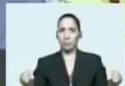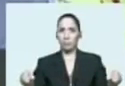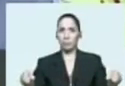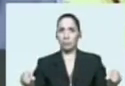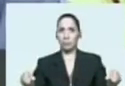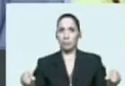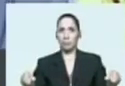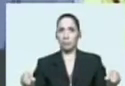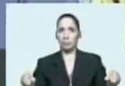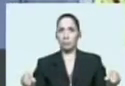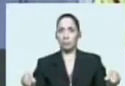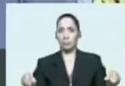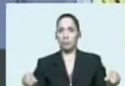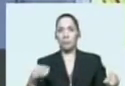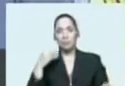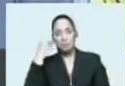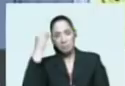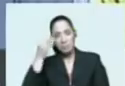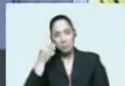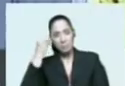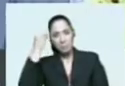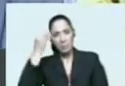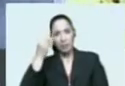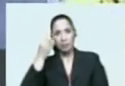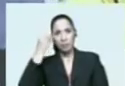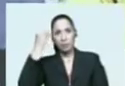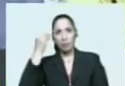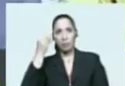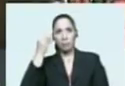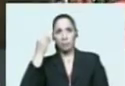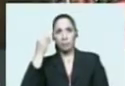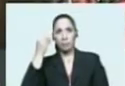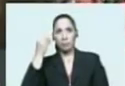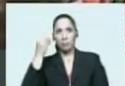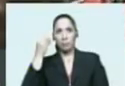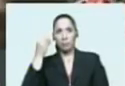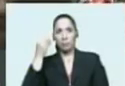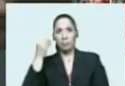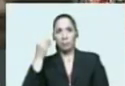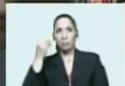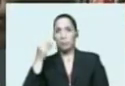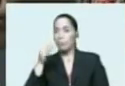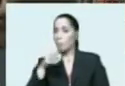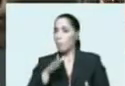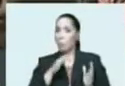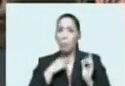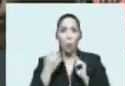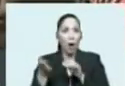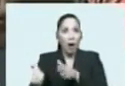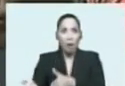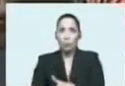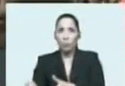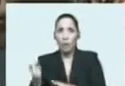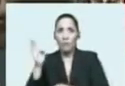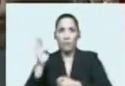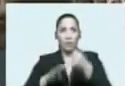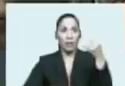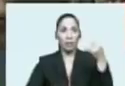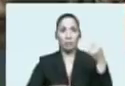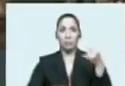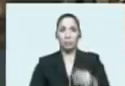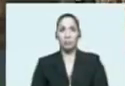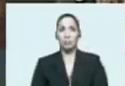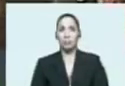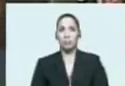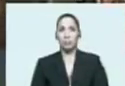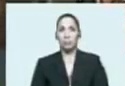y eso me hace pensar que no han muerto al final mientras hay